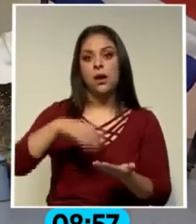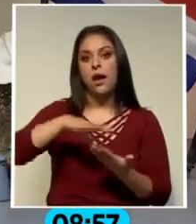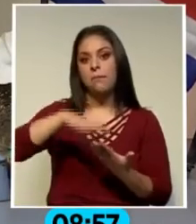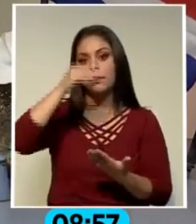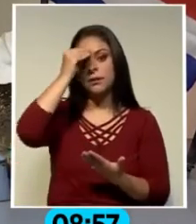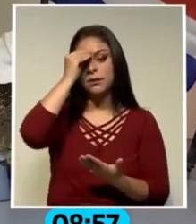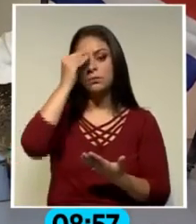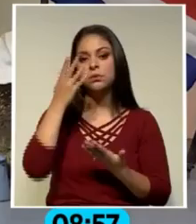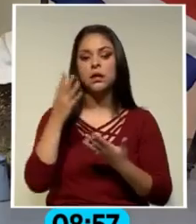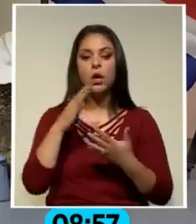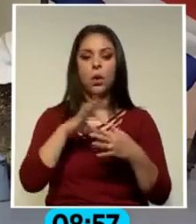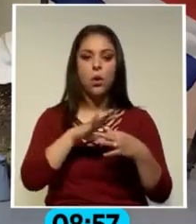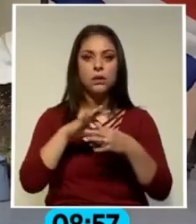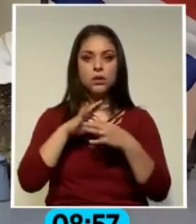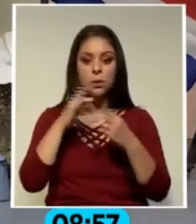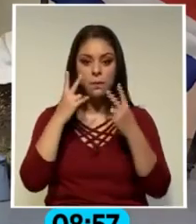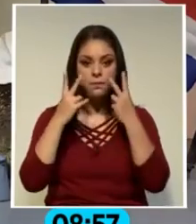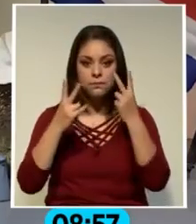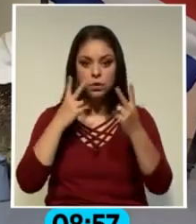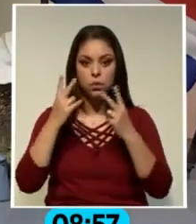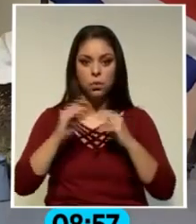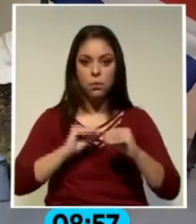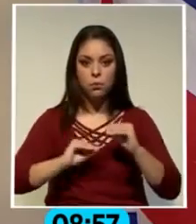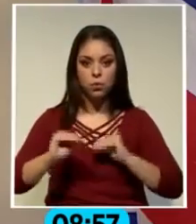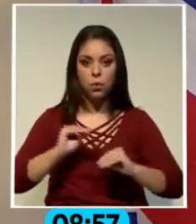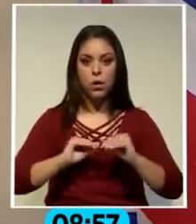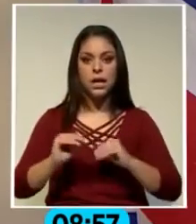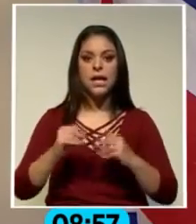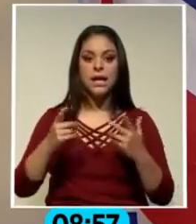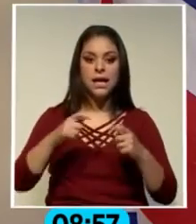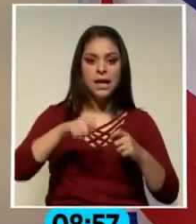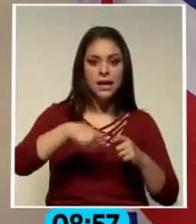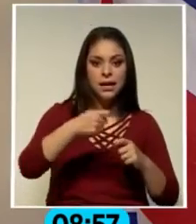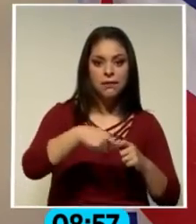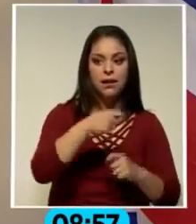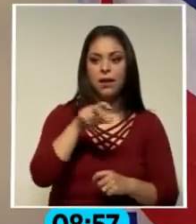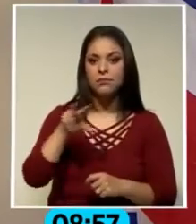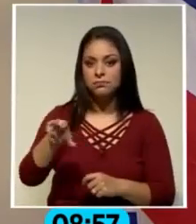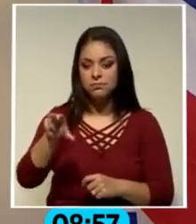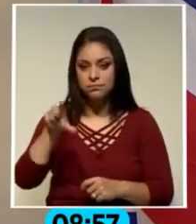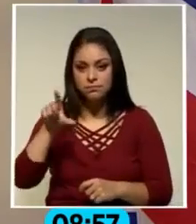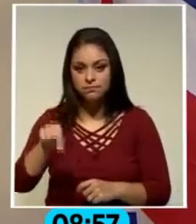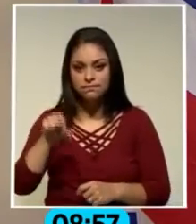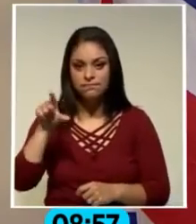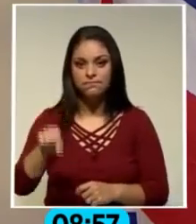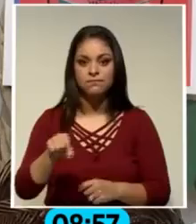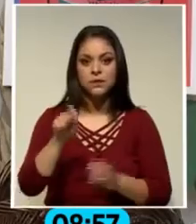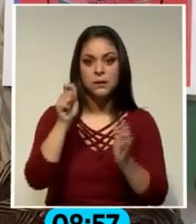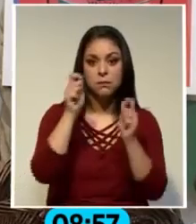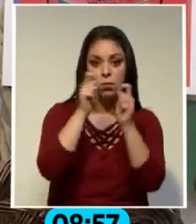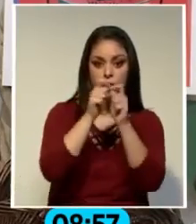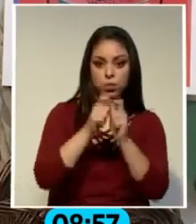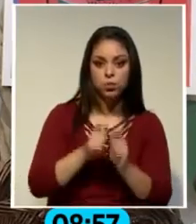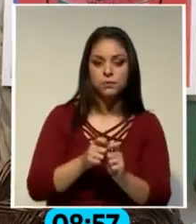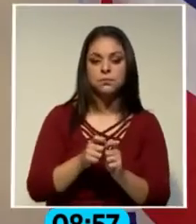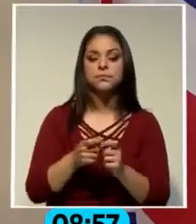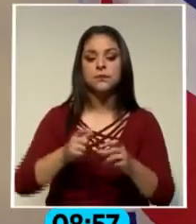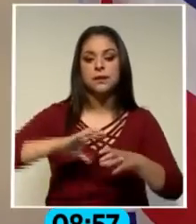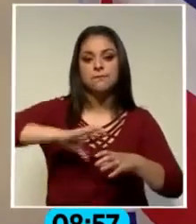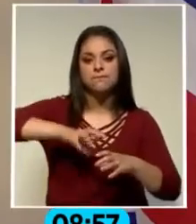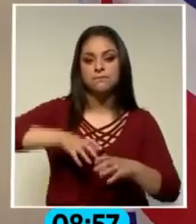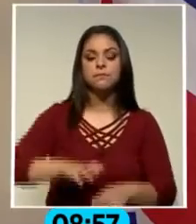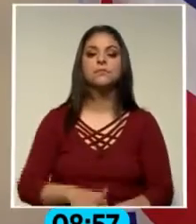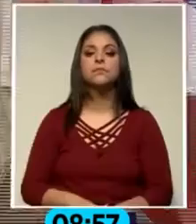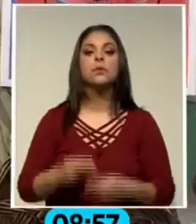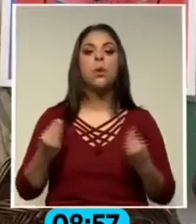de la coordinación visomotora, que es tan importante. Enhebrar, colorear, atornillar. Ajá, puntillar y pinza. ¿Cómo lo aprendimos? Atornillar.